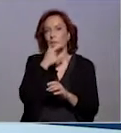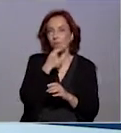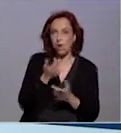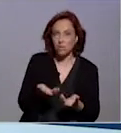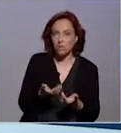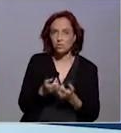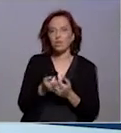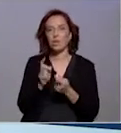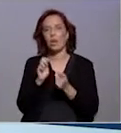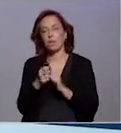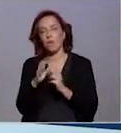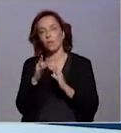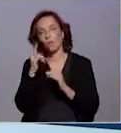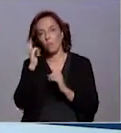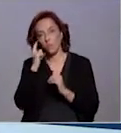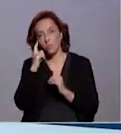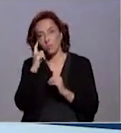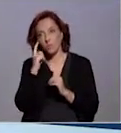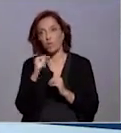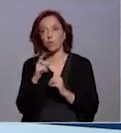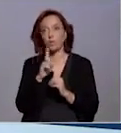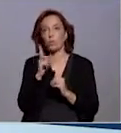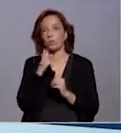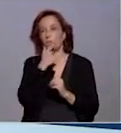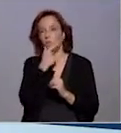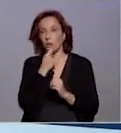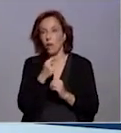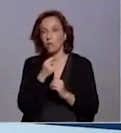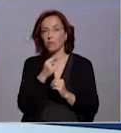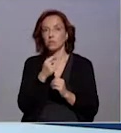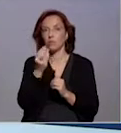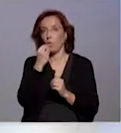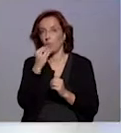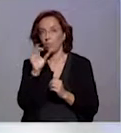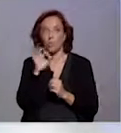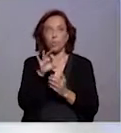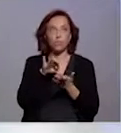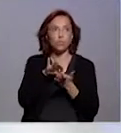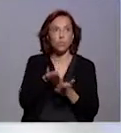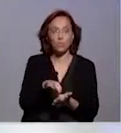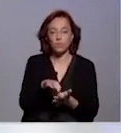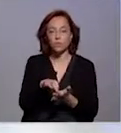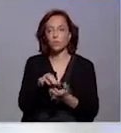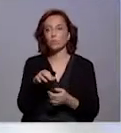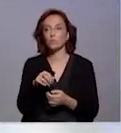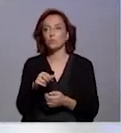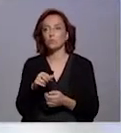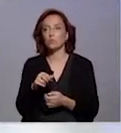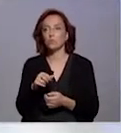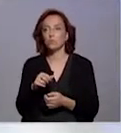cambiar esa mentalidad pienso no debe ser tan fácil en el área de gastronomía de servicios y si quizás en